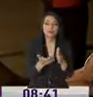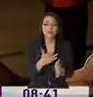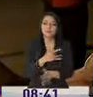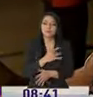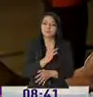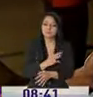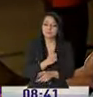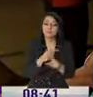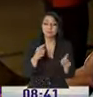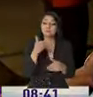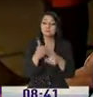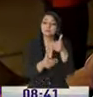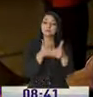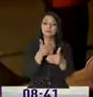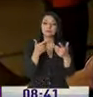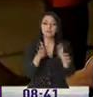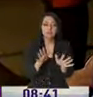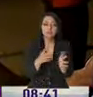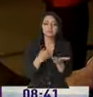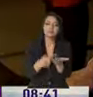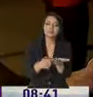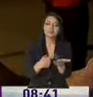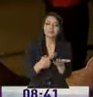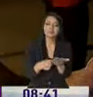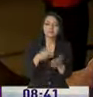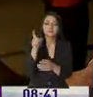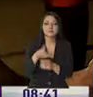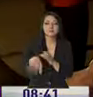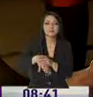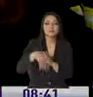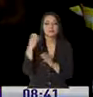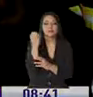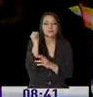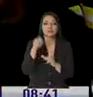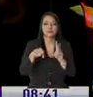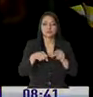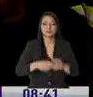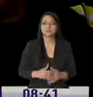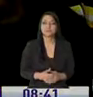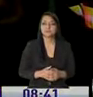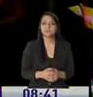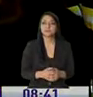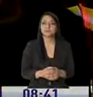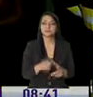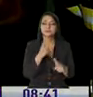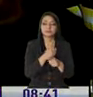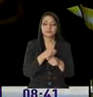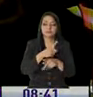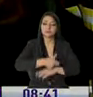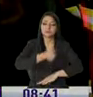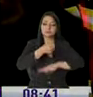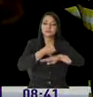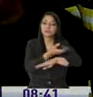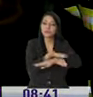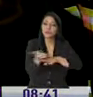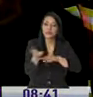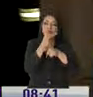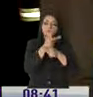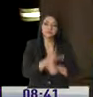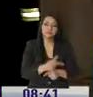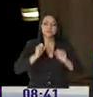las próximas horas se determinará si es que es necesario el fondo de emergencia. De allí, la recomendación de las autoridades para que tomen precauciones